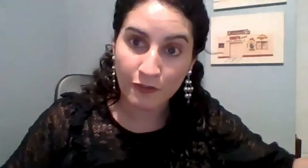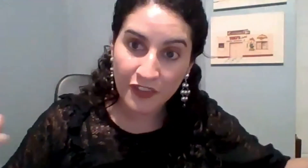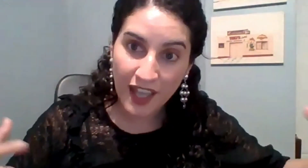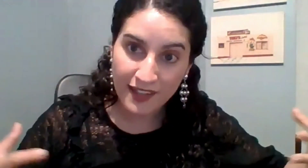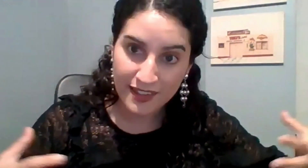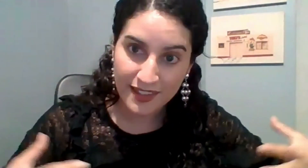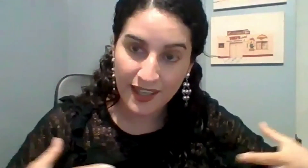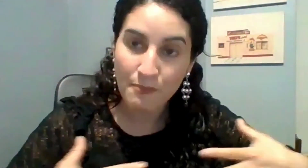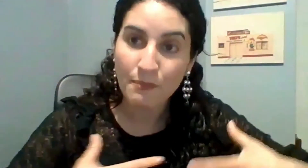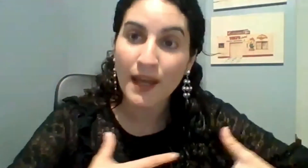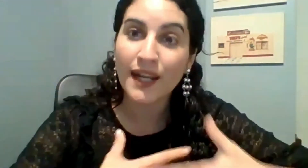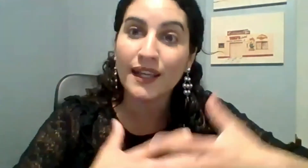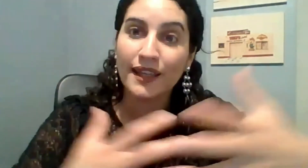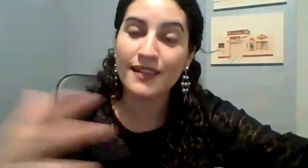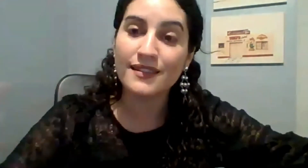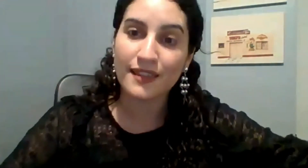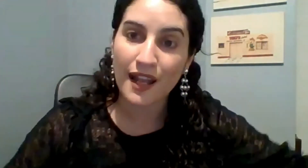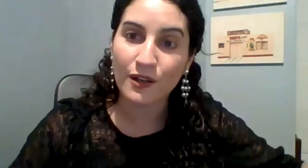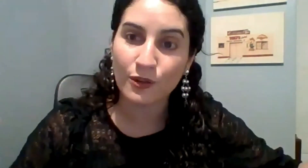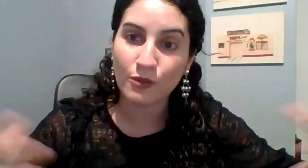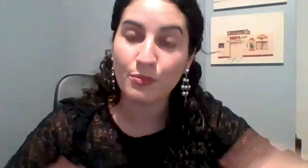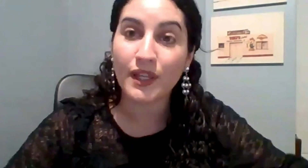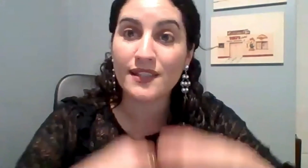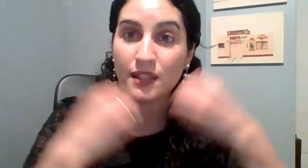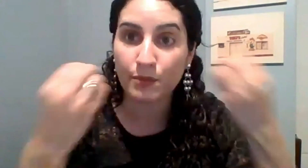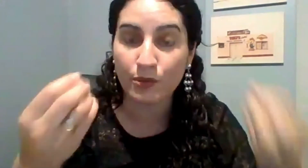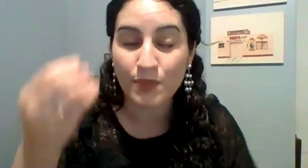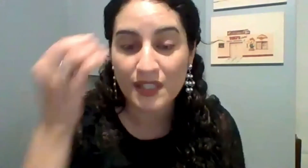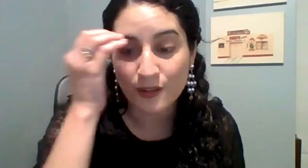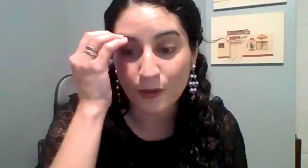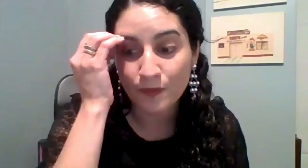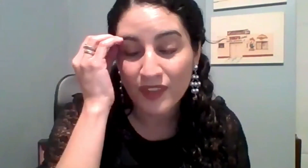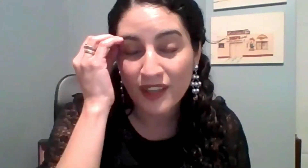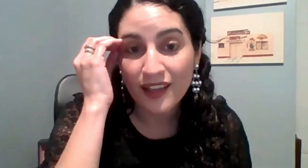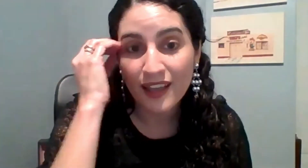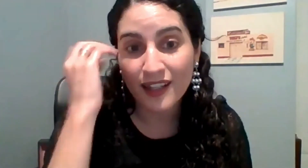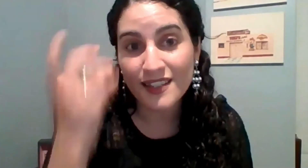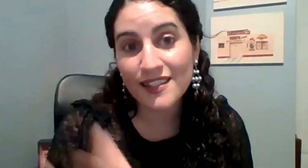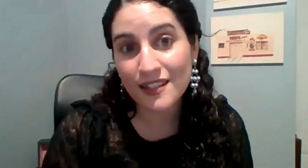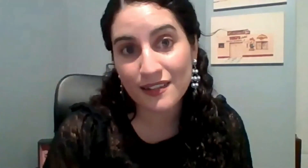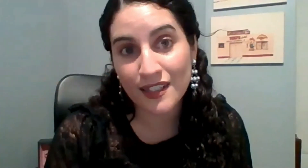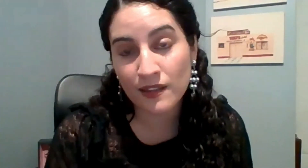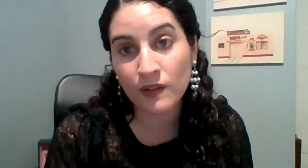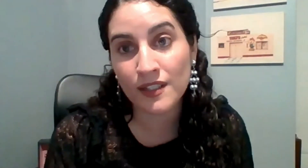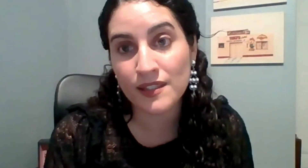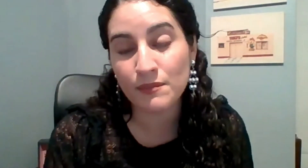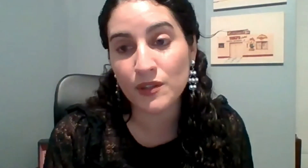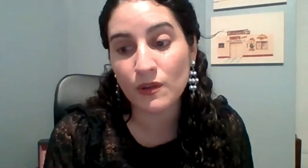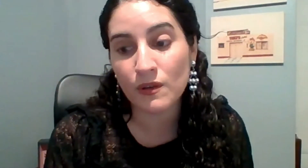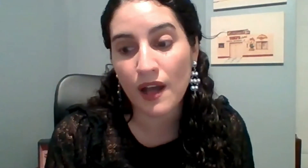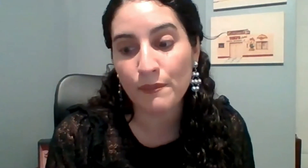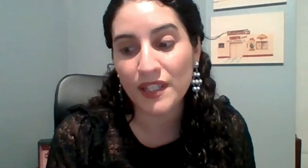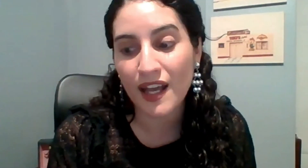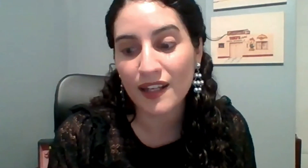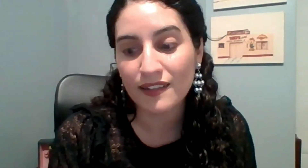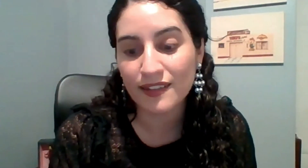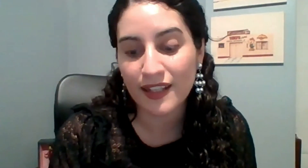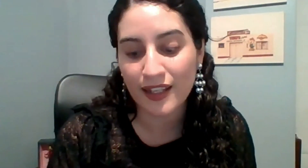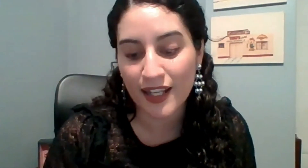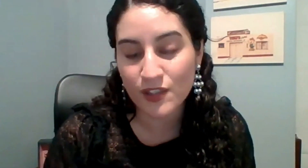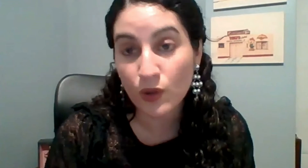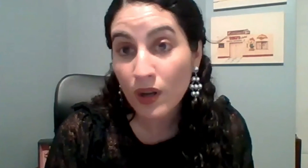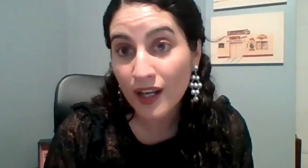de confianza para que este diálogo pueda ser propicio. En ese sentido, les invito a